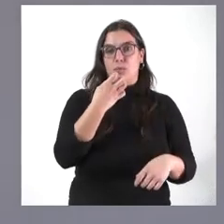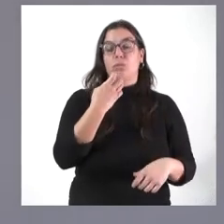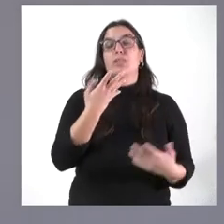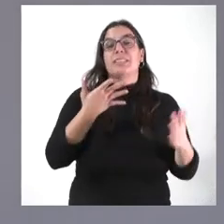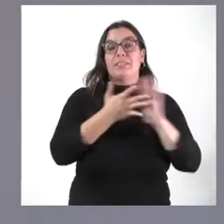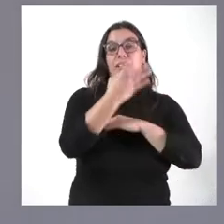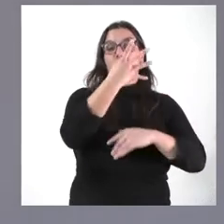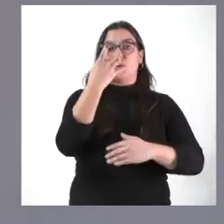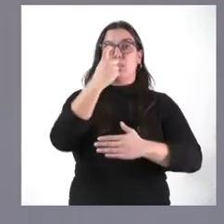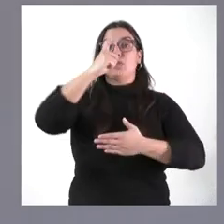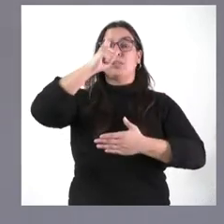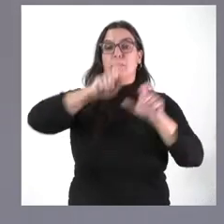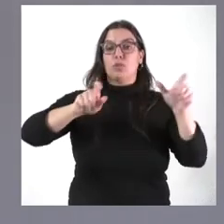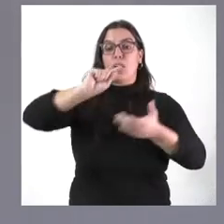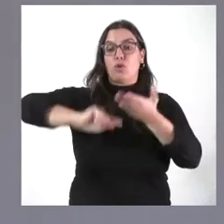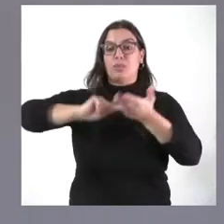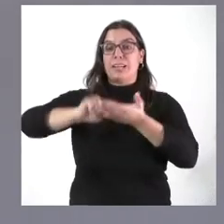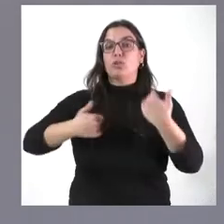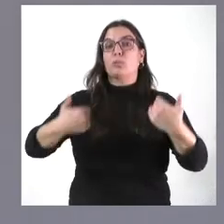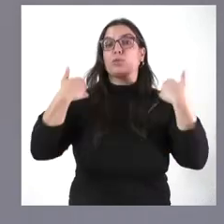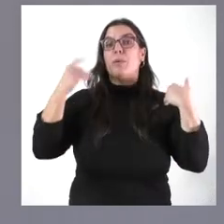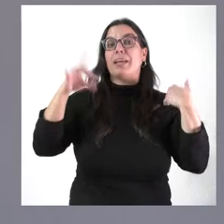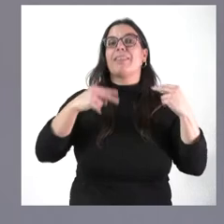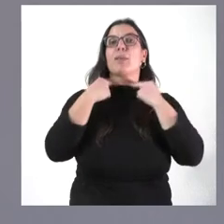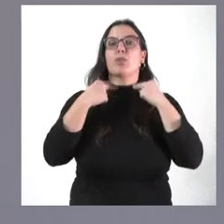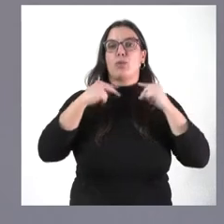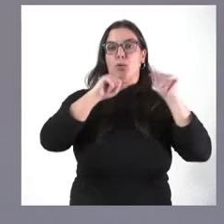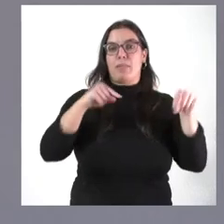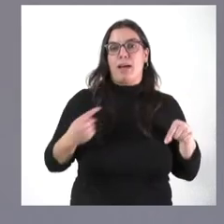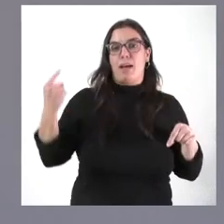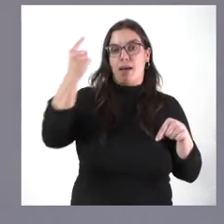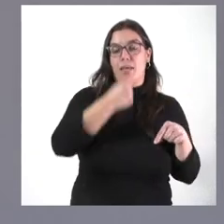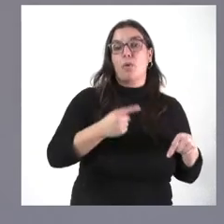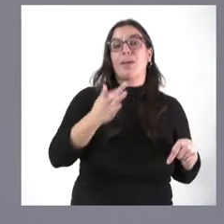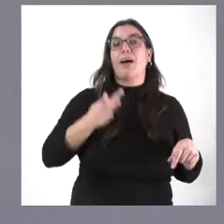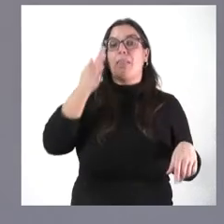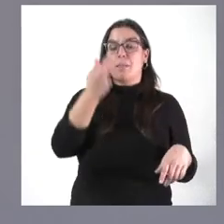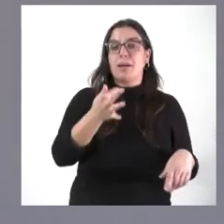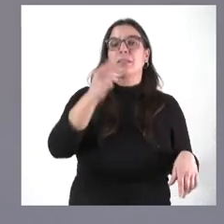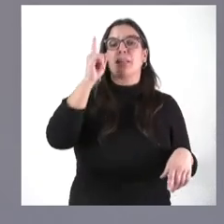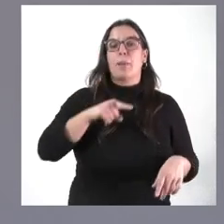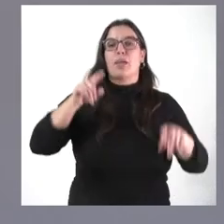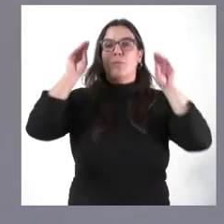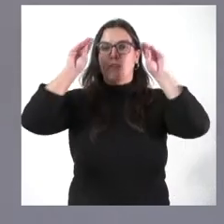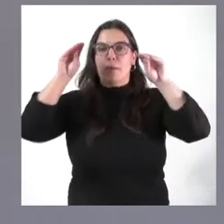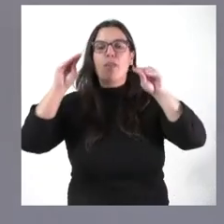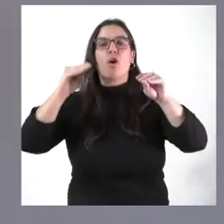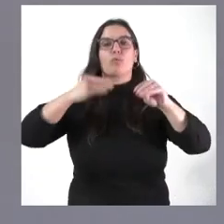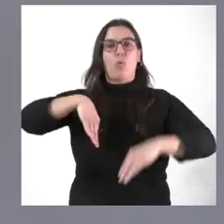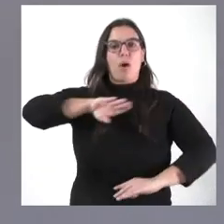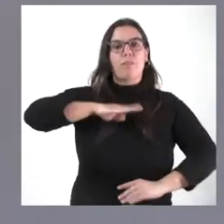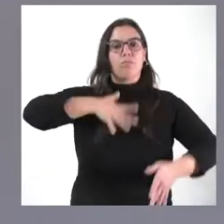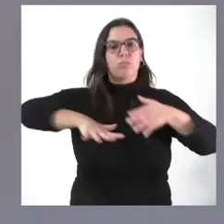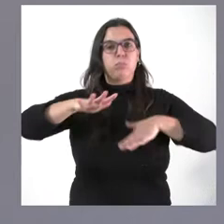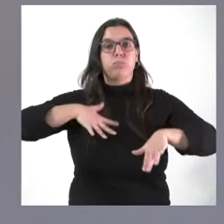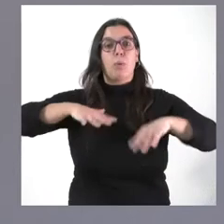que contratadas por las diputaciones provinciales prestan en este servicio que además mejorarán por tanto su nivel de formación cualificación para mejorar su